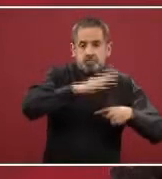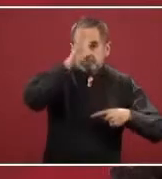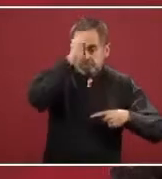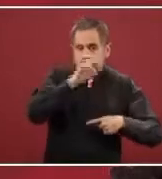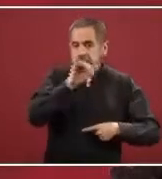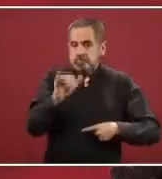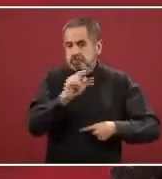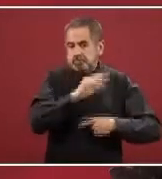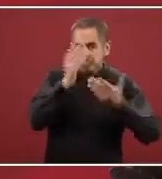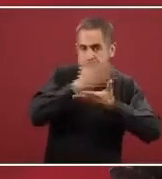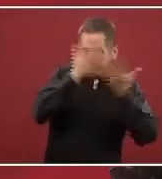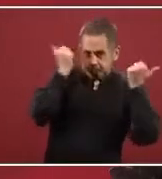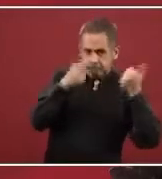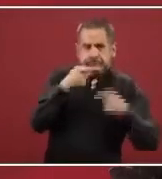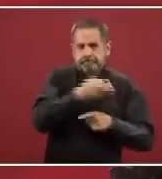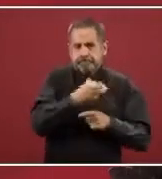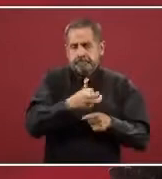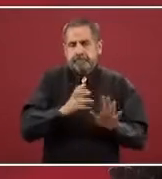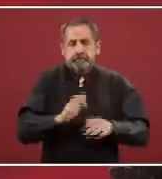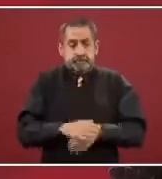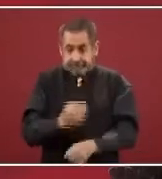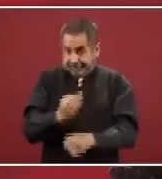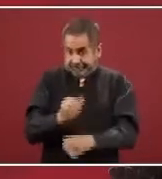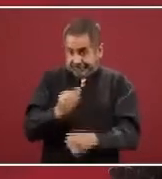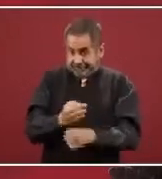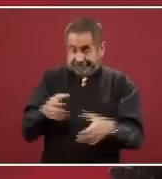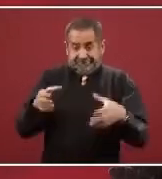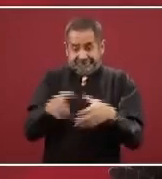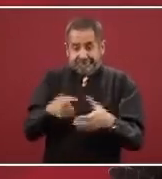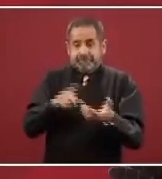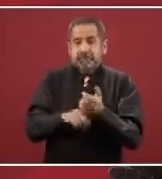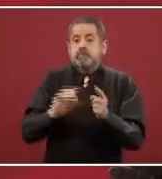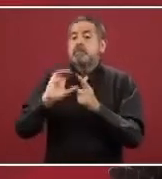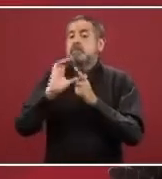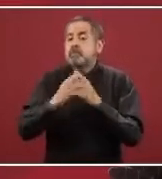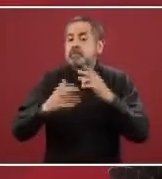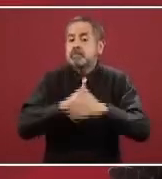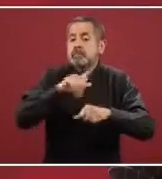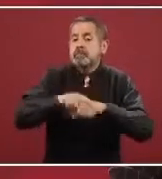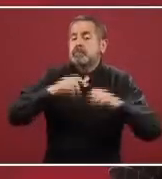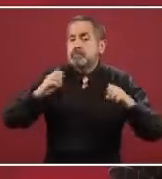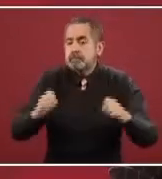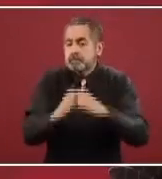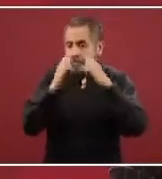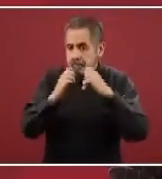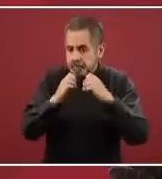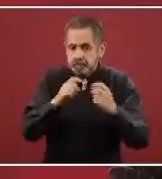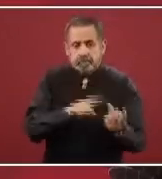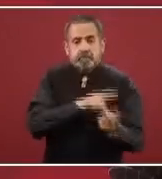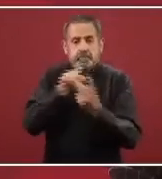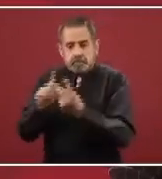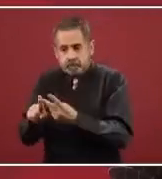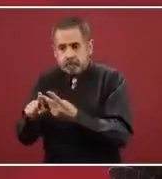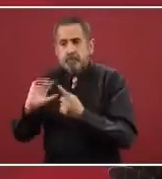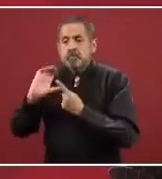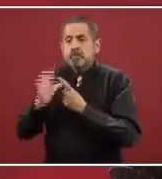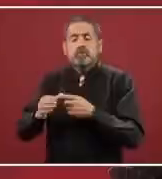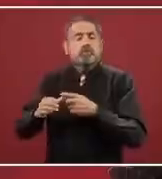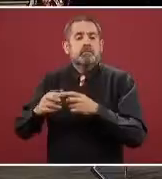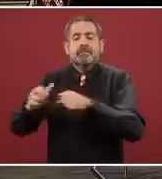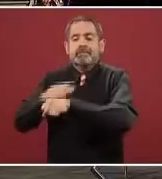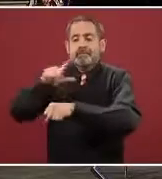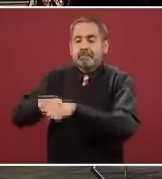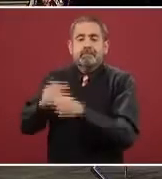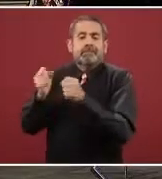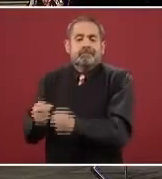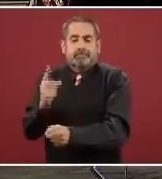compromiso de este comité. El que está sesionando en este momento es el Comité Nacional de Emergencias y el Comité Nacional de Seguridad en Salud.